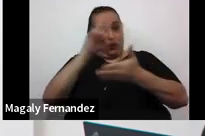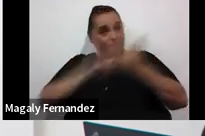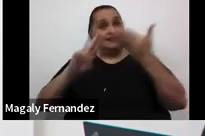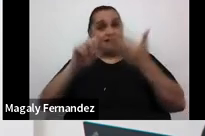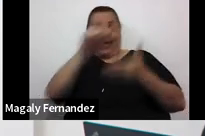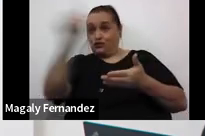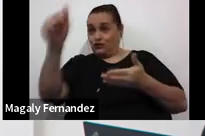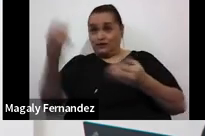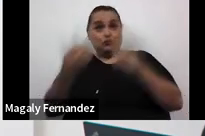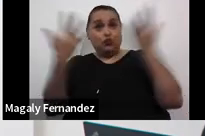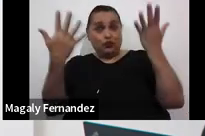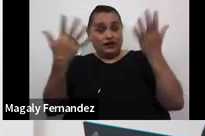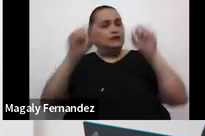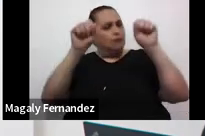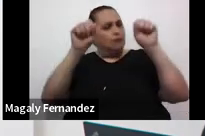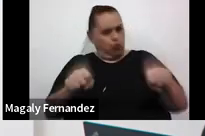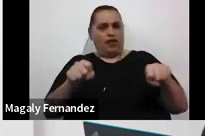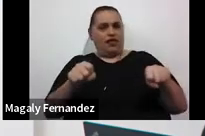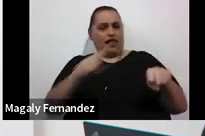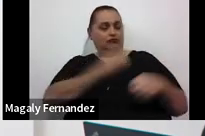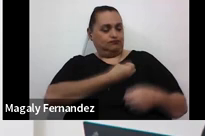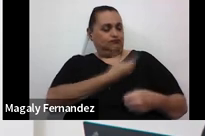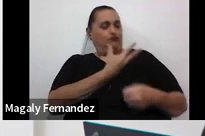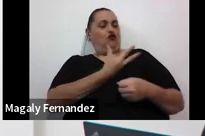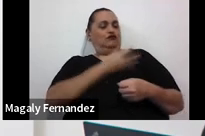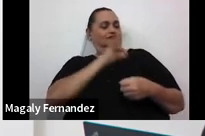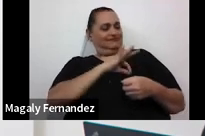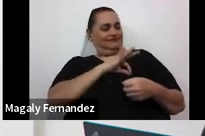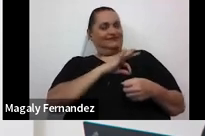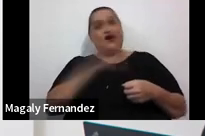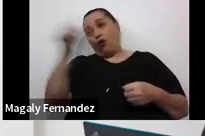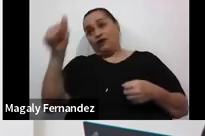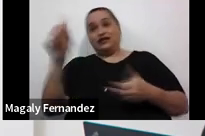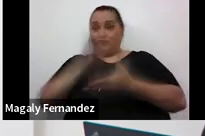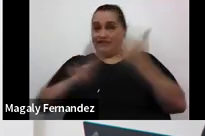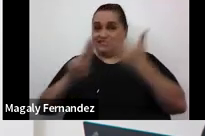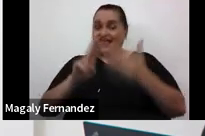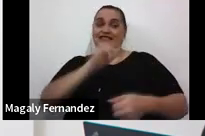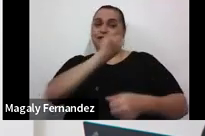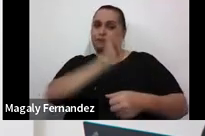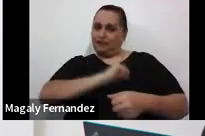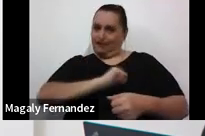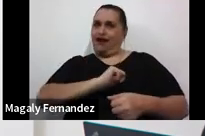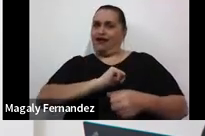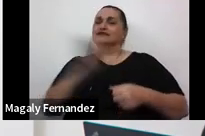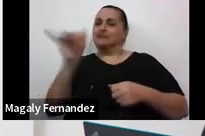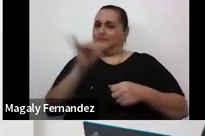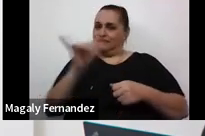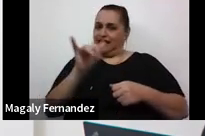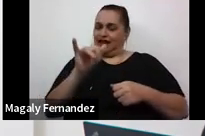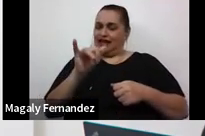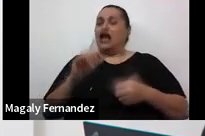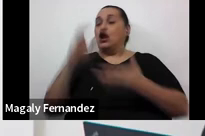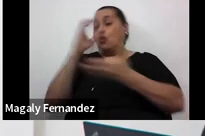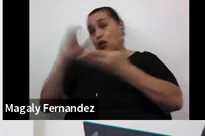públicas también pudieran es esta flor en el ojal y las demás universidades privadas esto hablando de universidades por supuesto en Secundaria